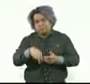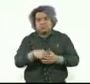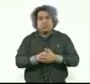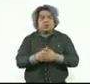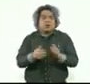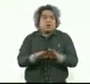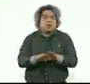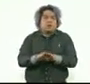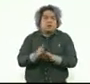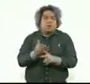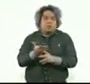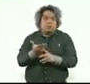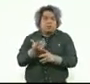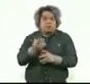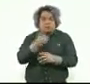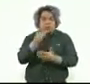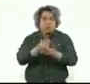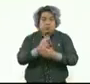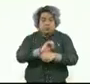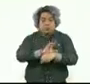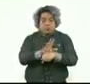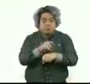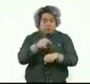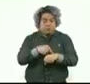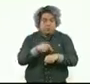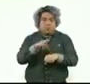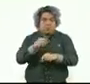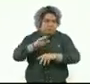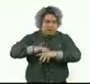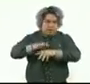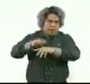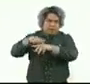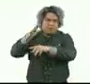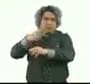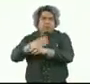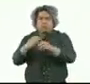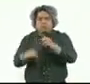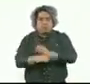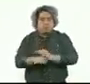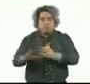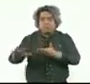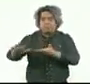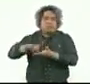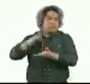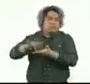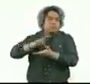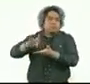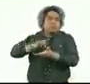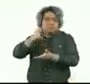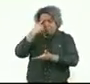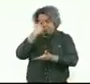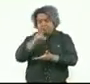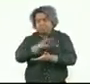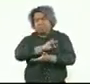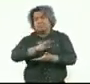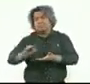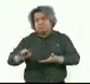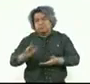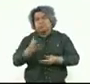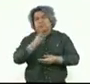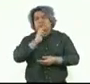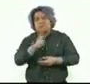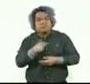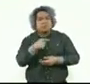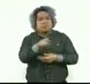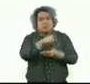que se refiere a la atención de la pandemia, sino que seguimos recibiendo muchísimo apoyo para el fortalecimiento de